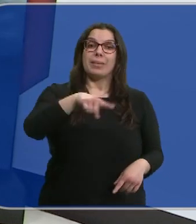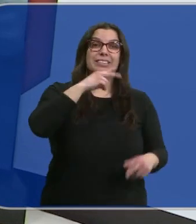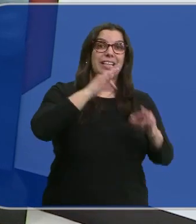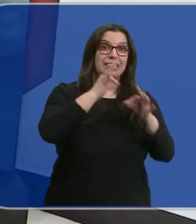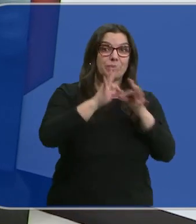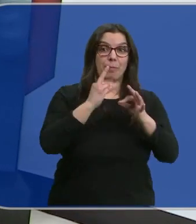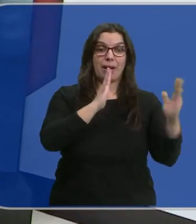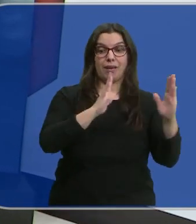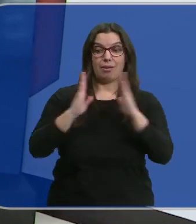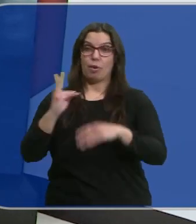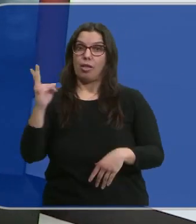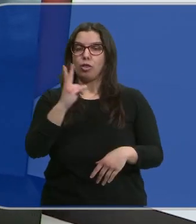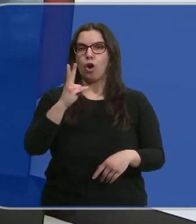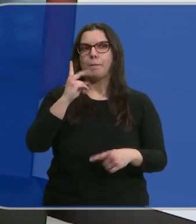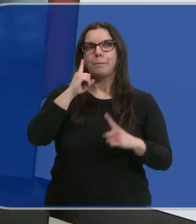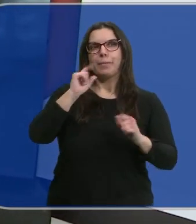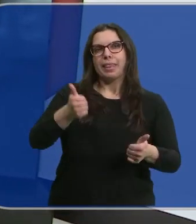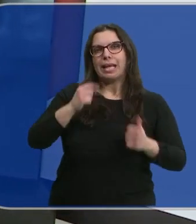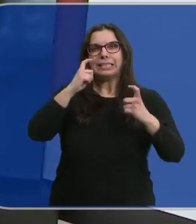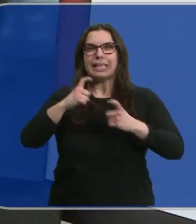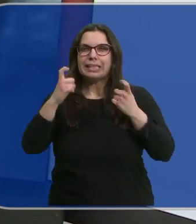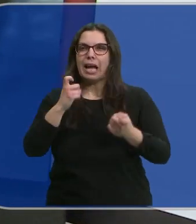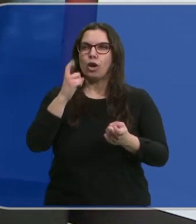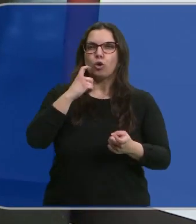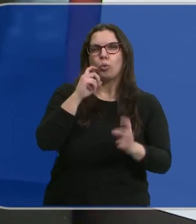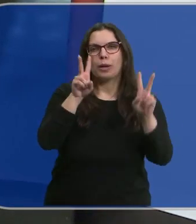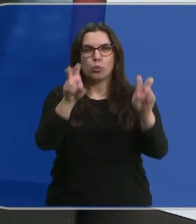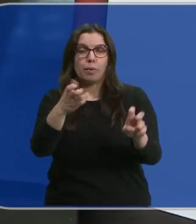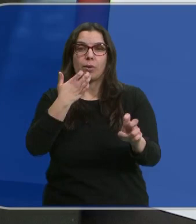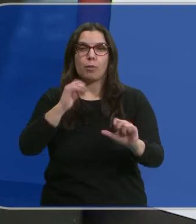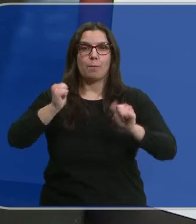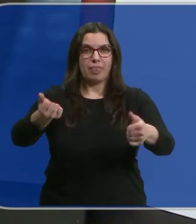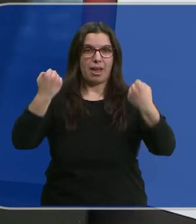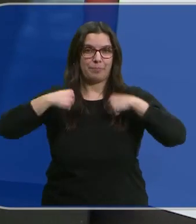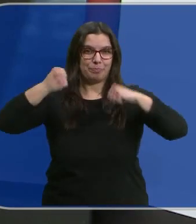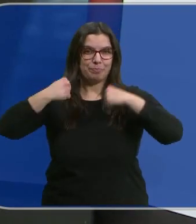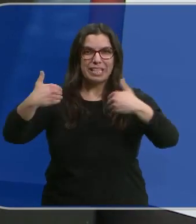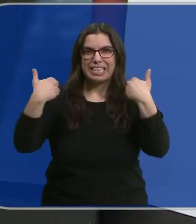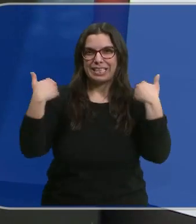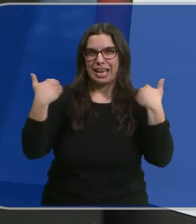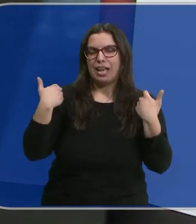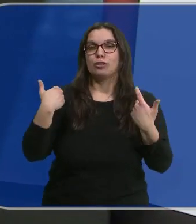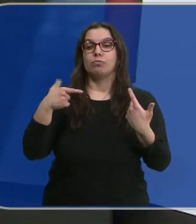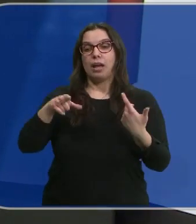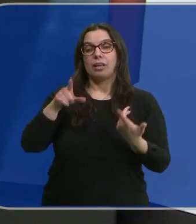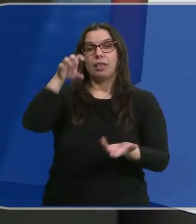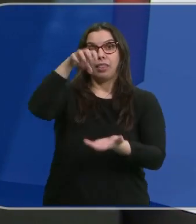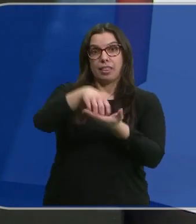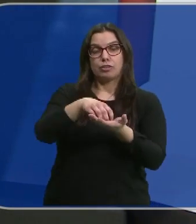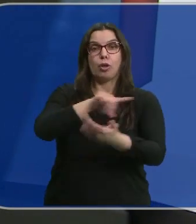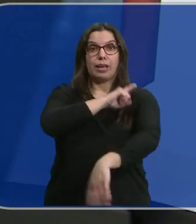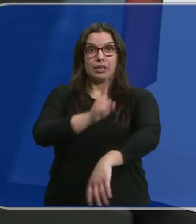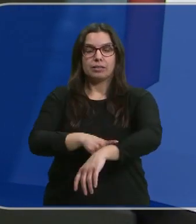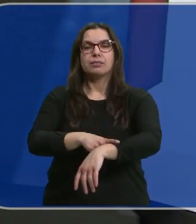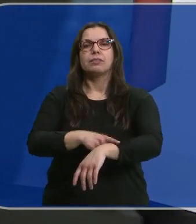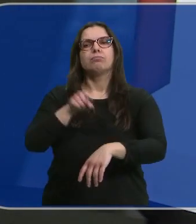año en las que nos proponemos nuevos hábitos saludables, como comenzar a hacer ejercicio. Son fechas en las que los centros deportivos